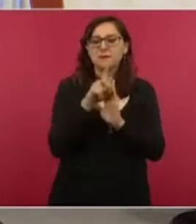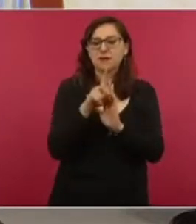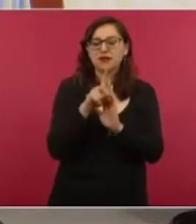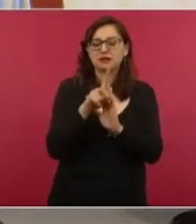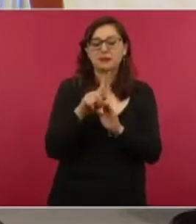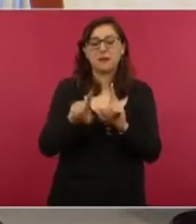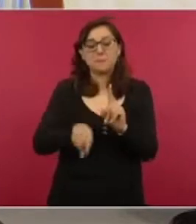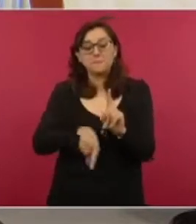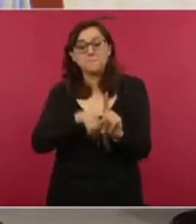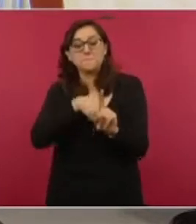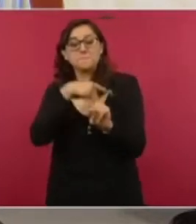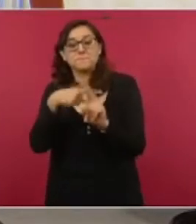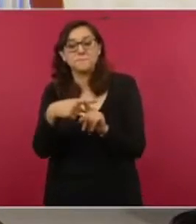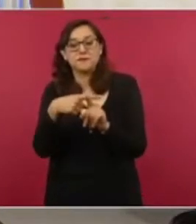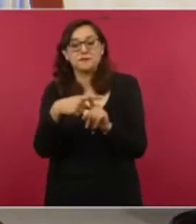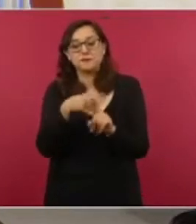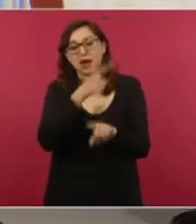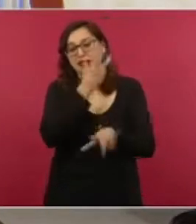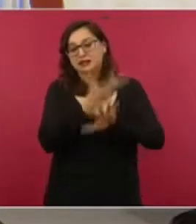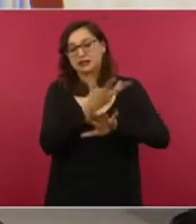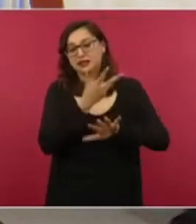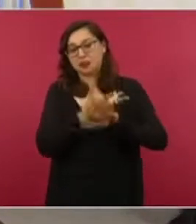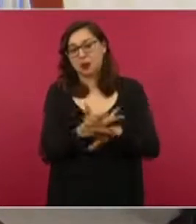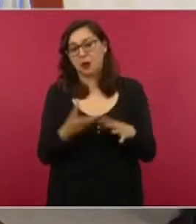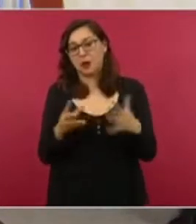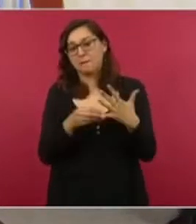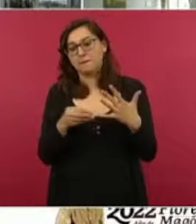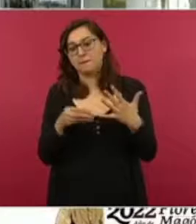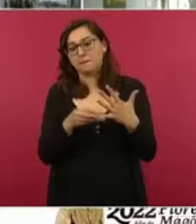departamento en Miami?